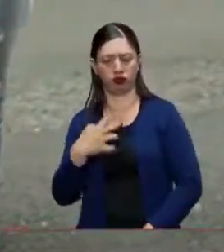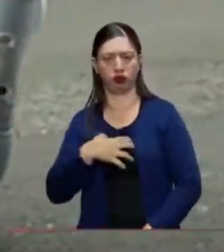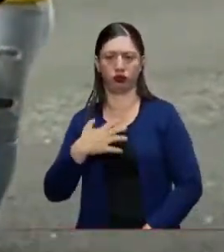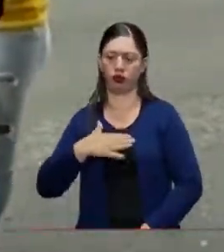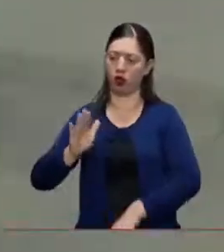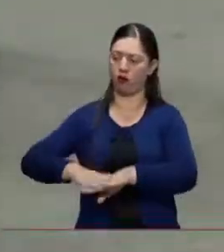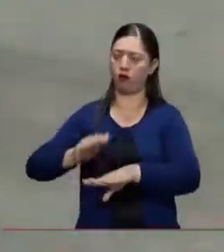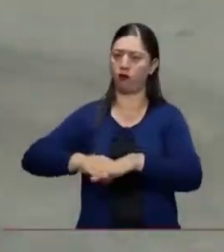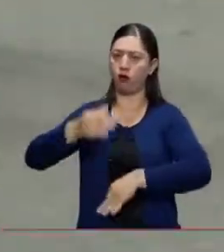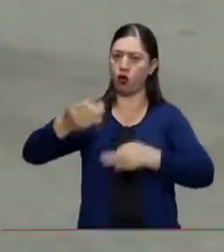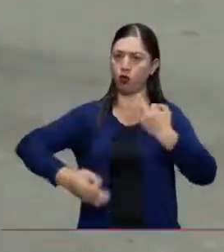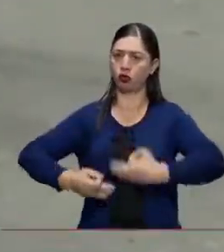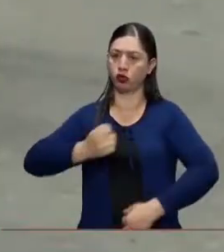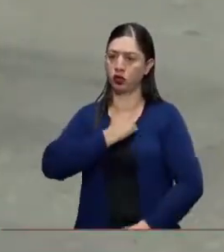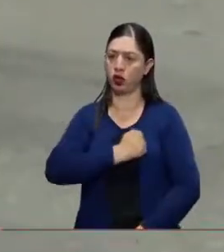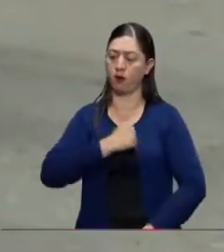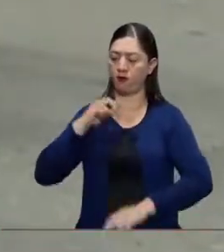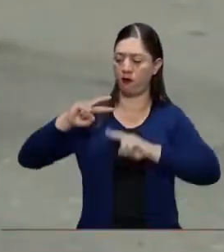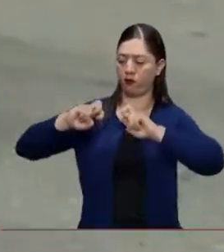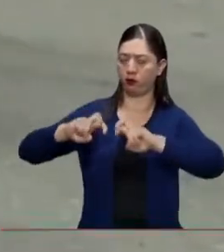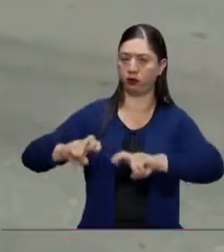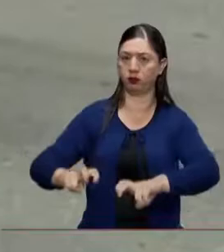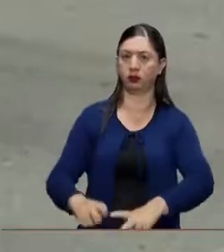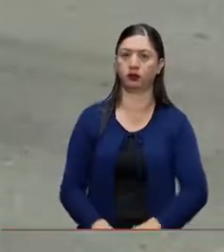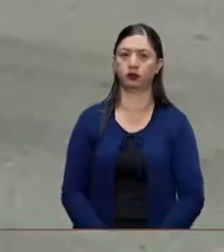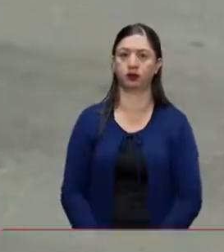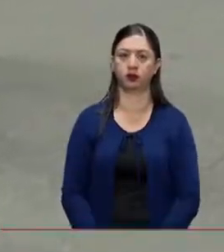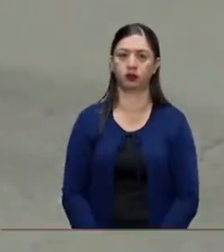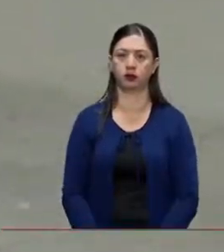para que se adelante todo el proceso de investigación.